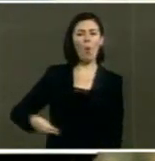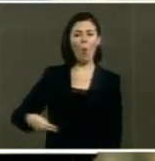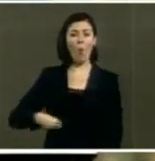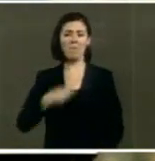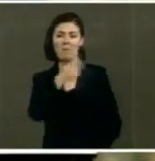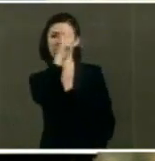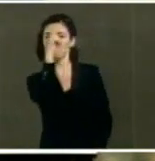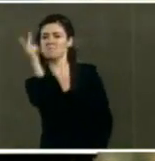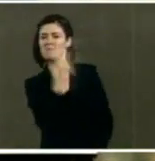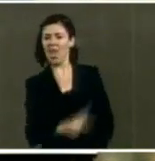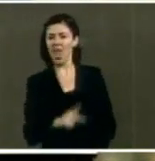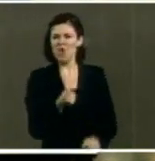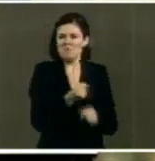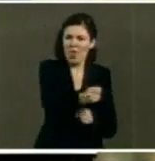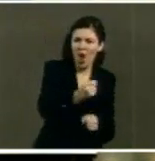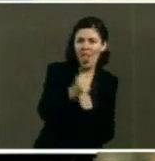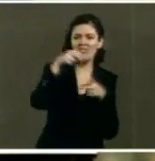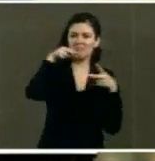intervención